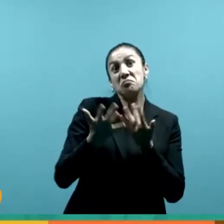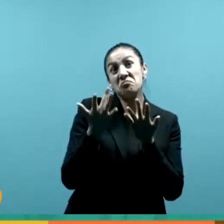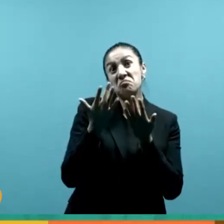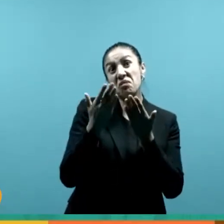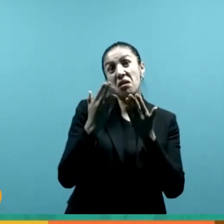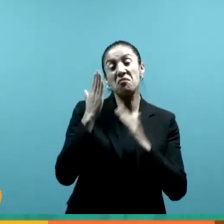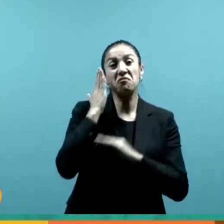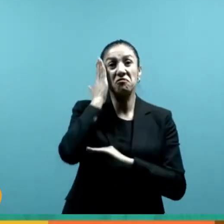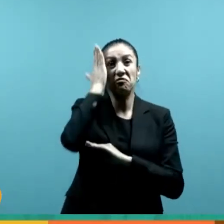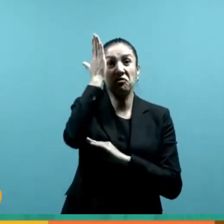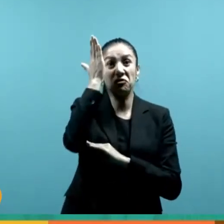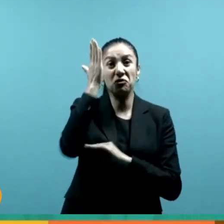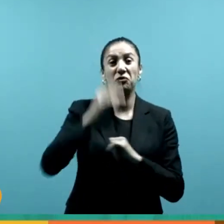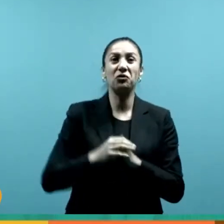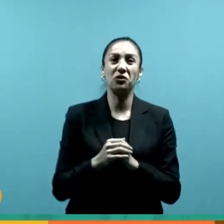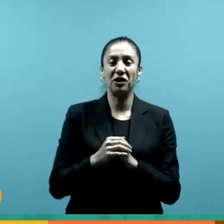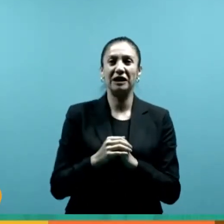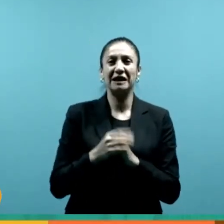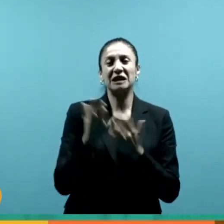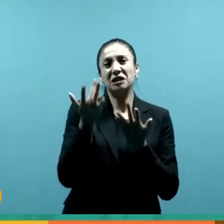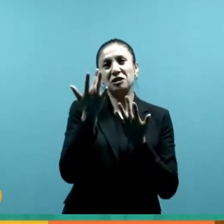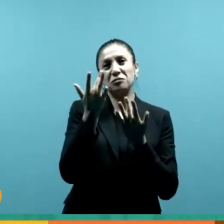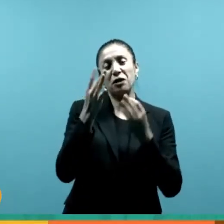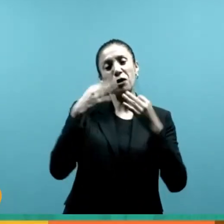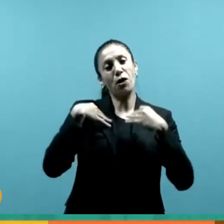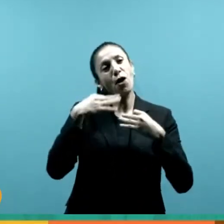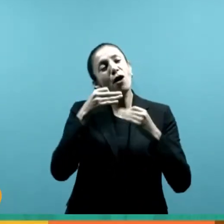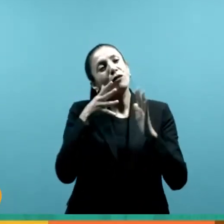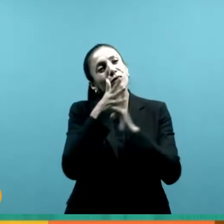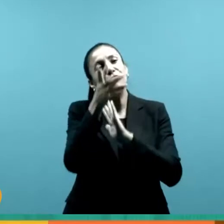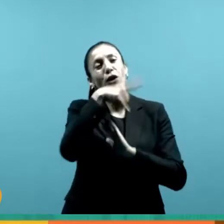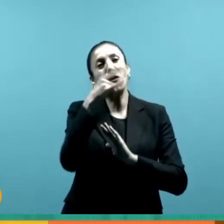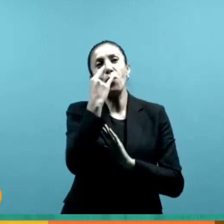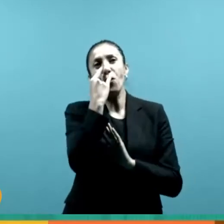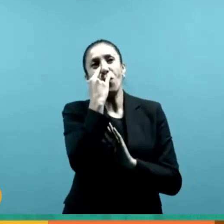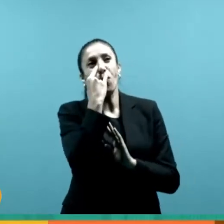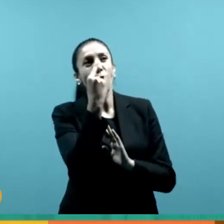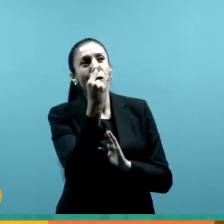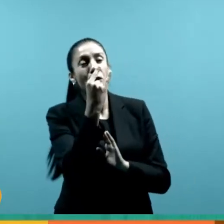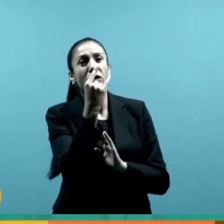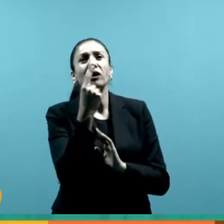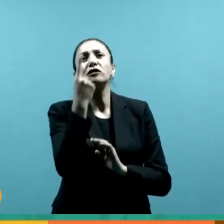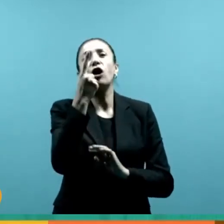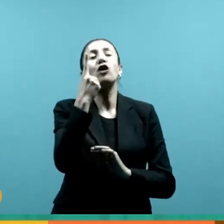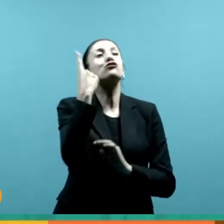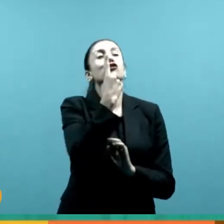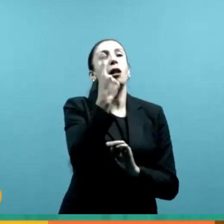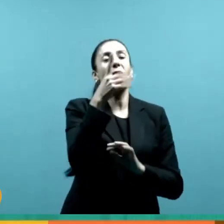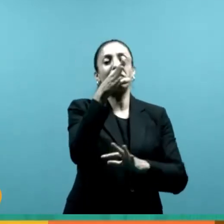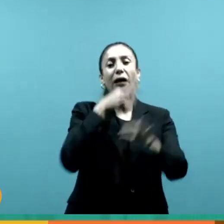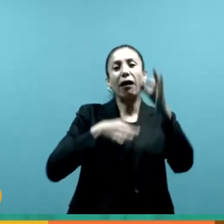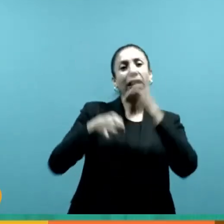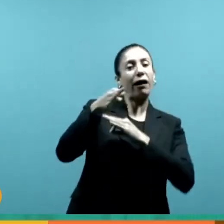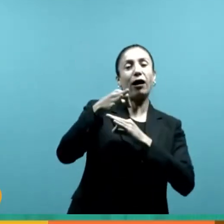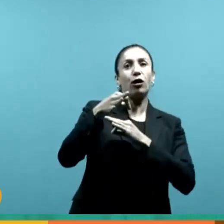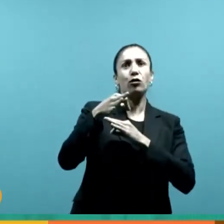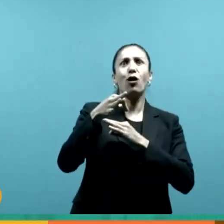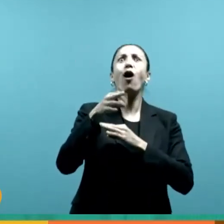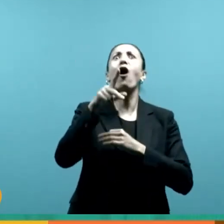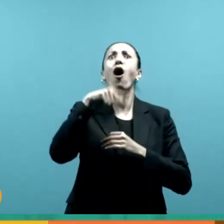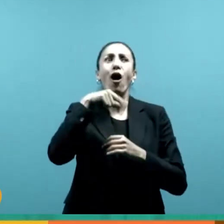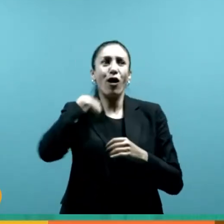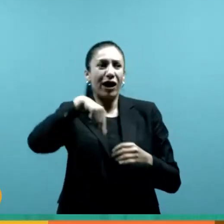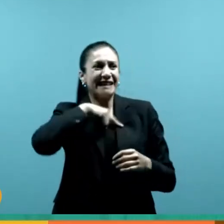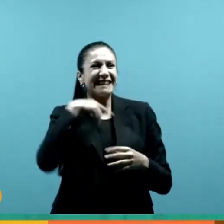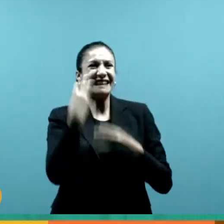en el futuro. Espero que haya cumplido con la expectativa y no solamente haber sido un reemplazo, sino que sientan que lo que estamos haciendo